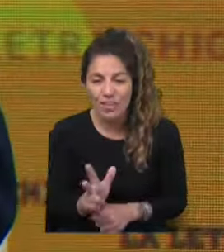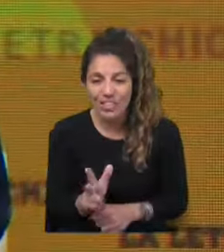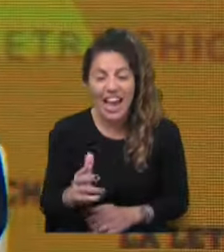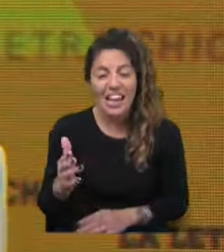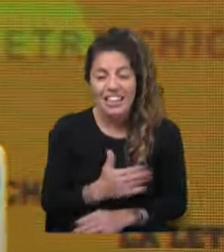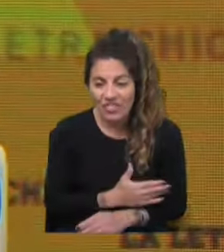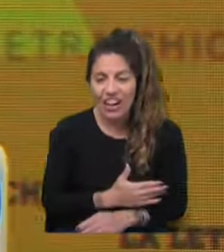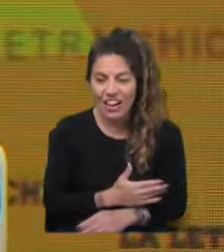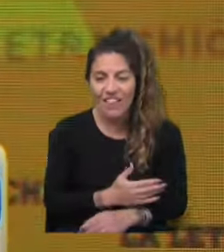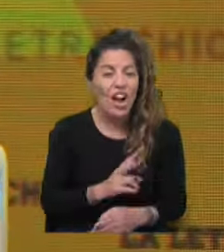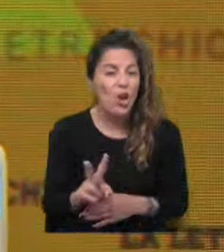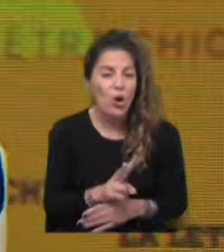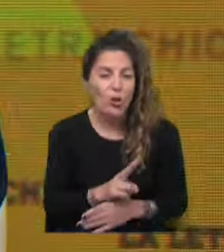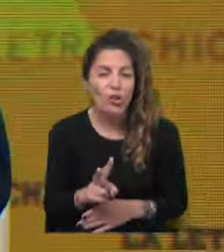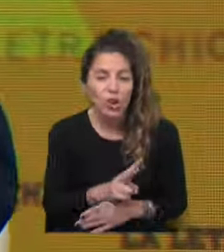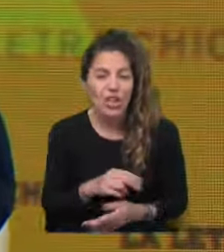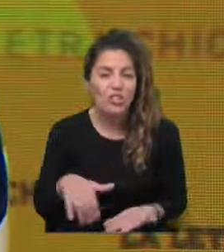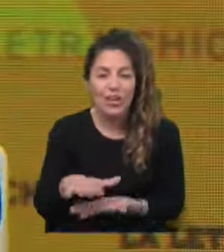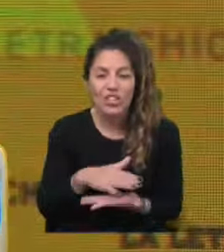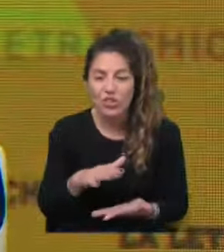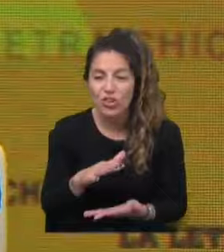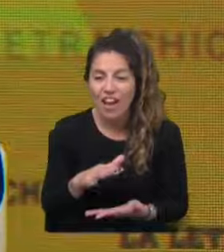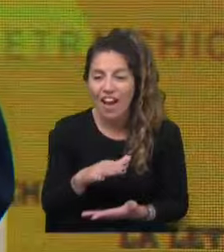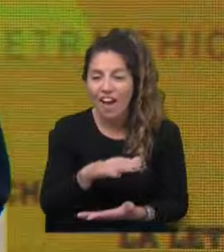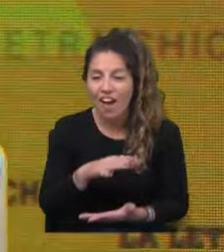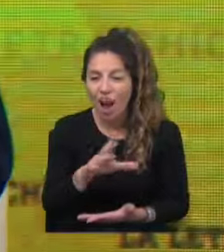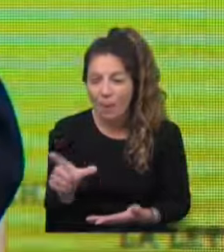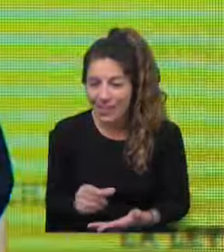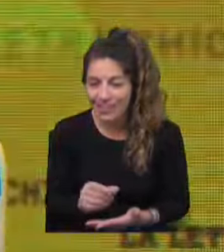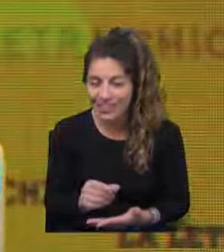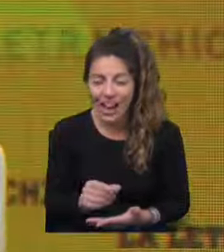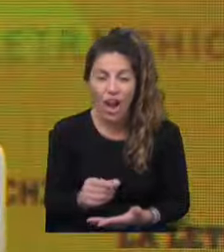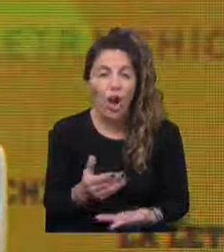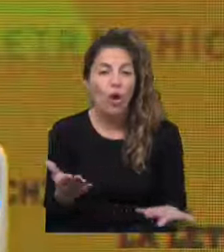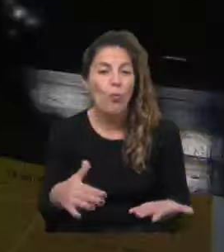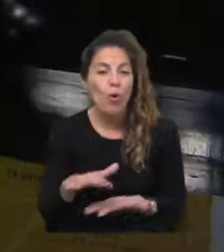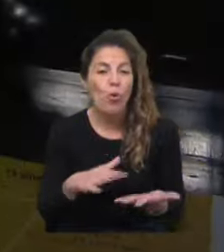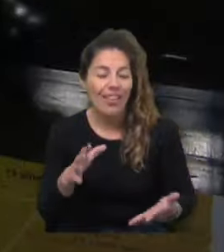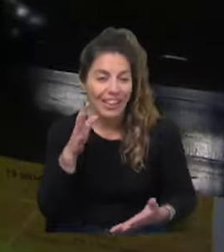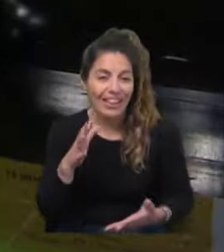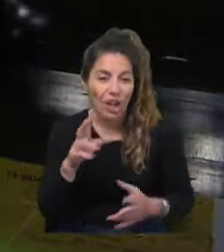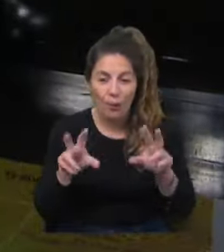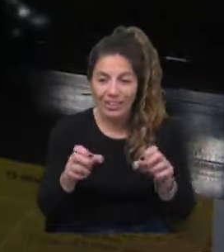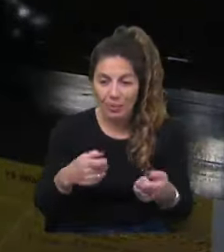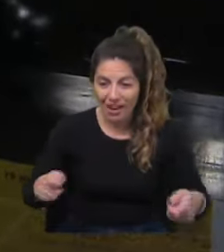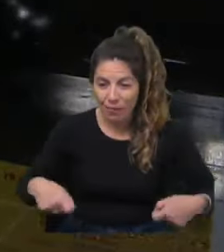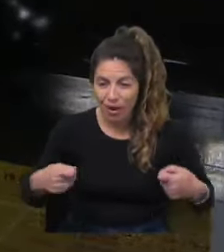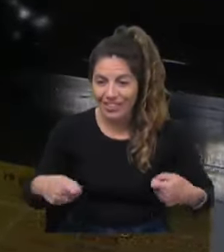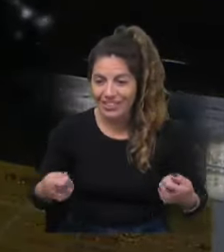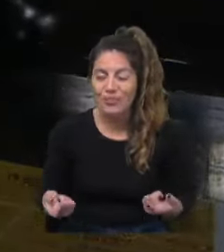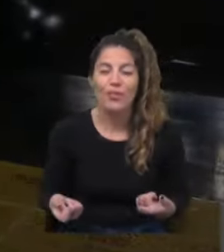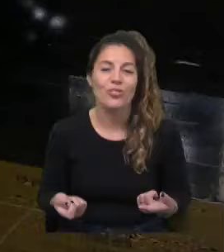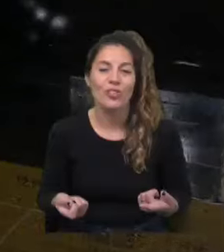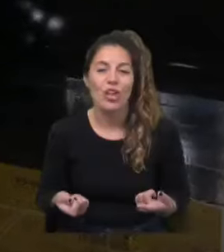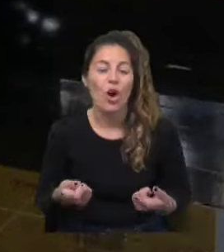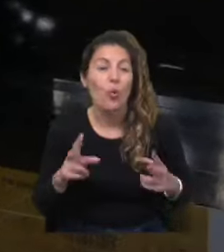bajaba justamente los controles normativos sobre las zonas francas como agente de riesgo para temas de lavado de activos, ¿no? Claro. Era como un tema